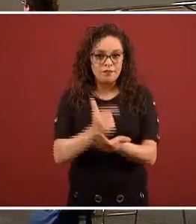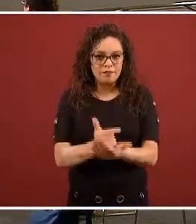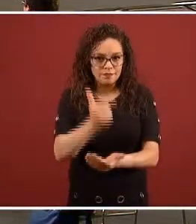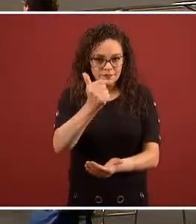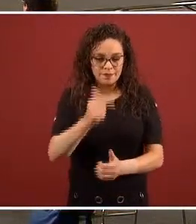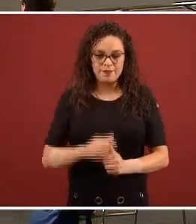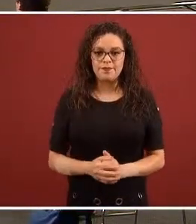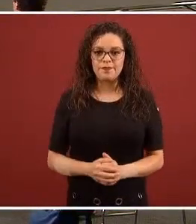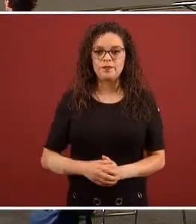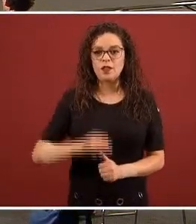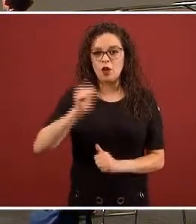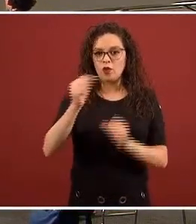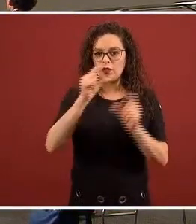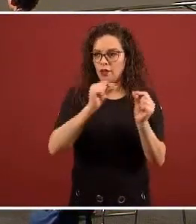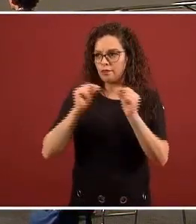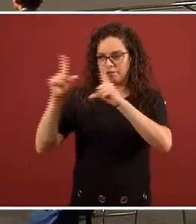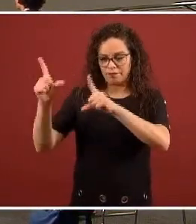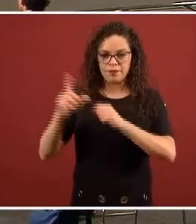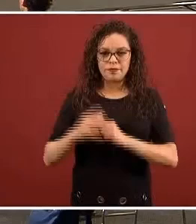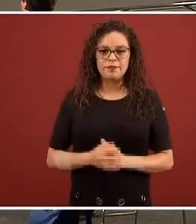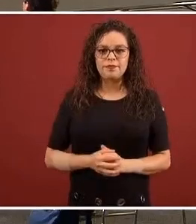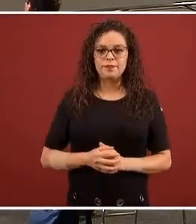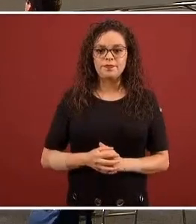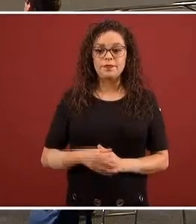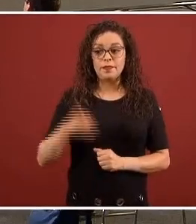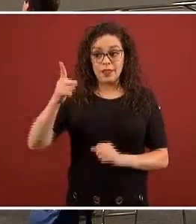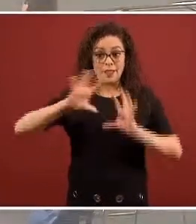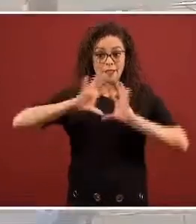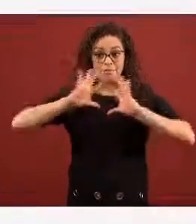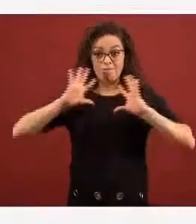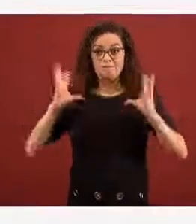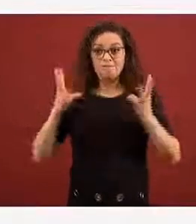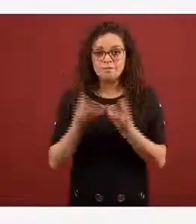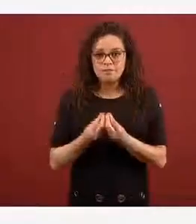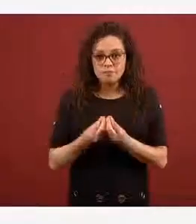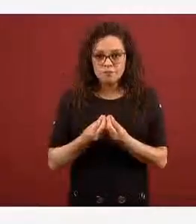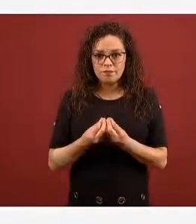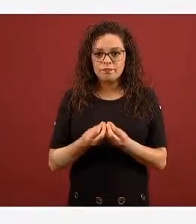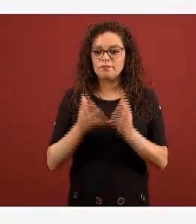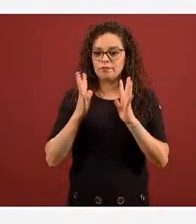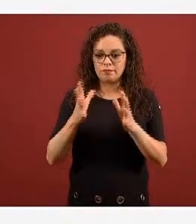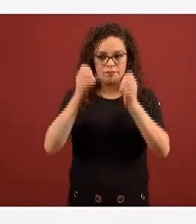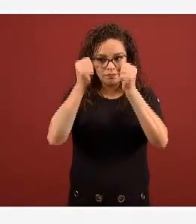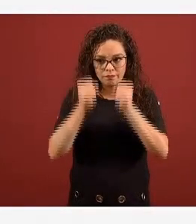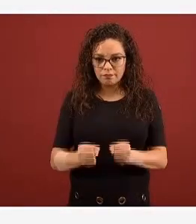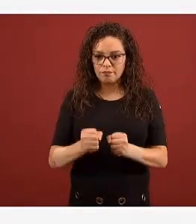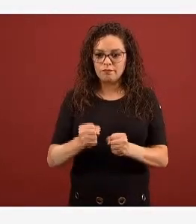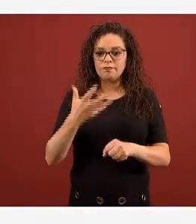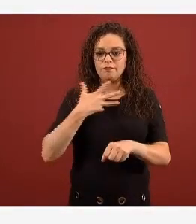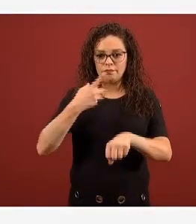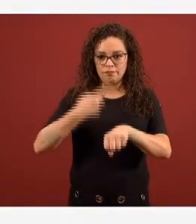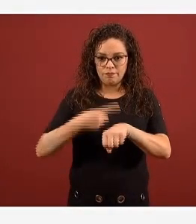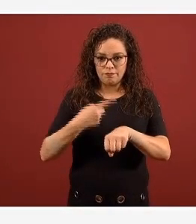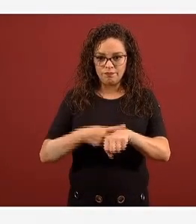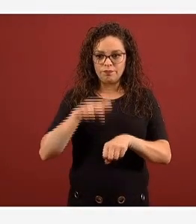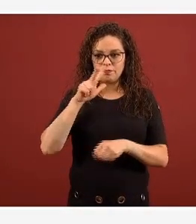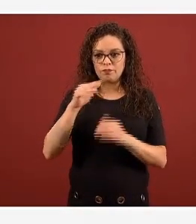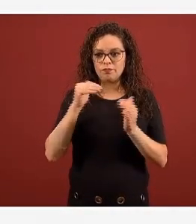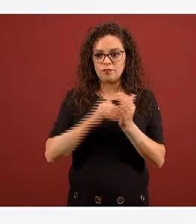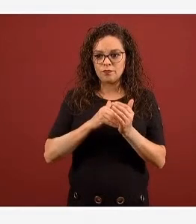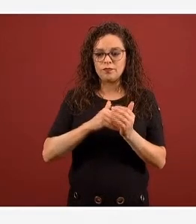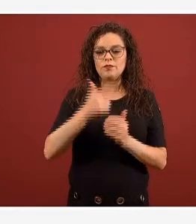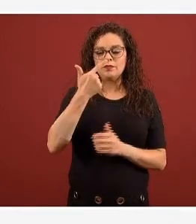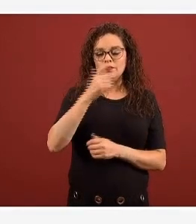siguiente diapositiva podemos ver nuestra carga acumulada de casos confirmados, los 8.772 de